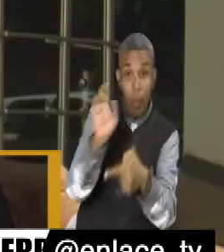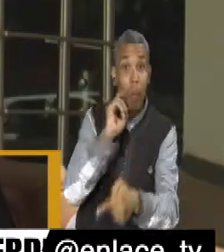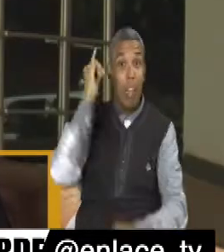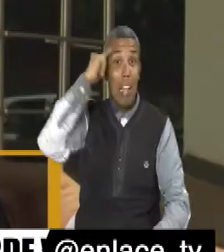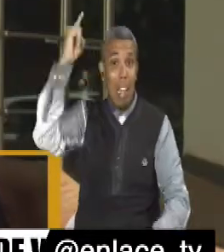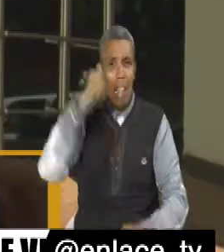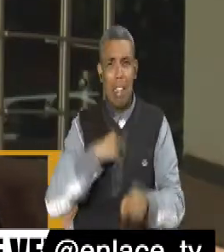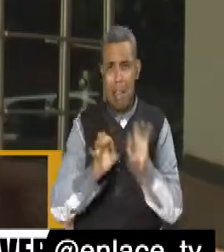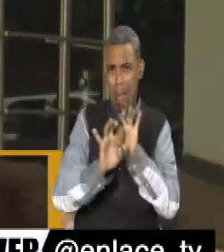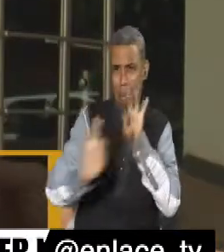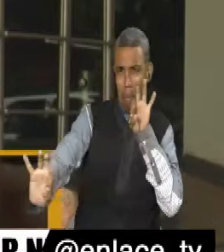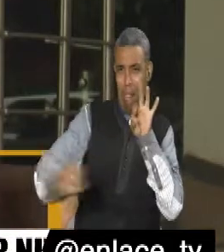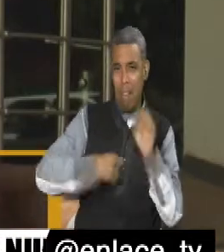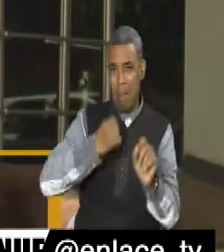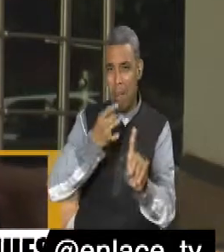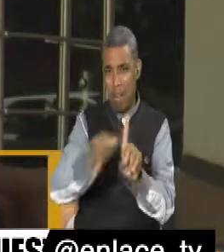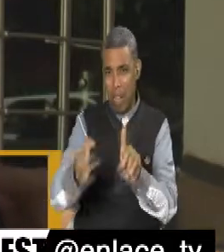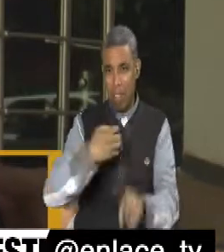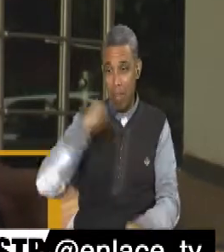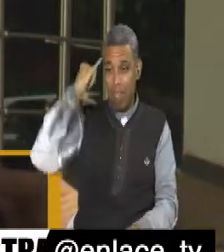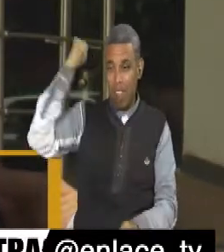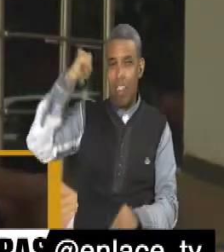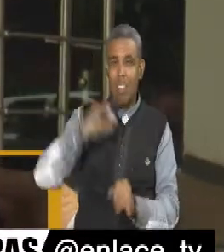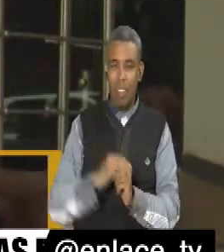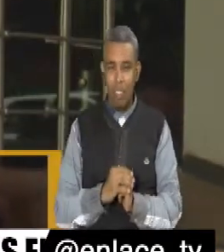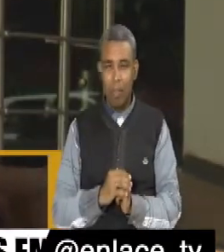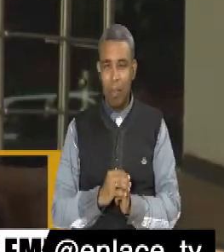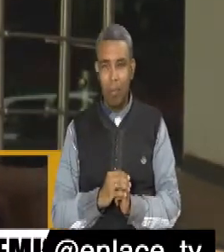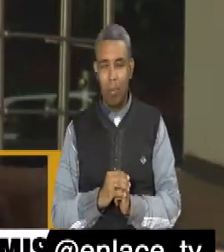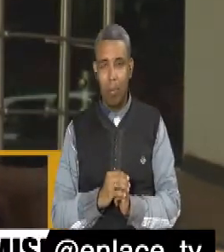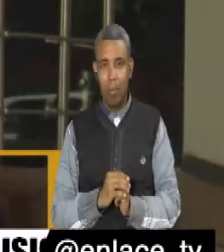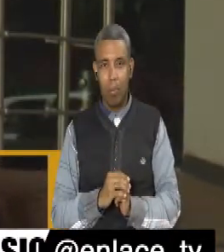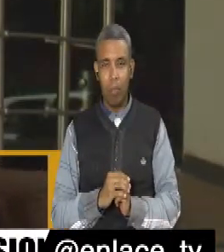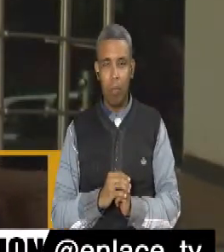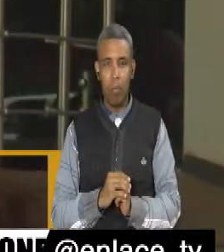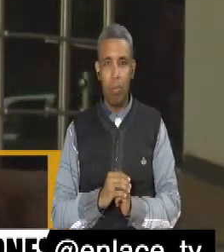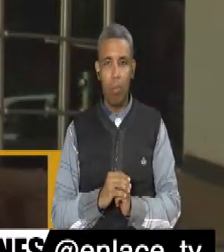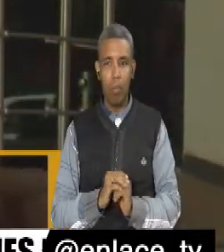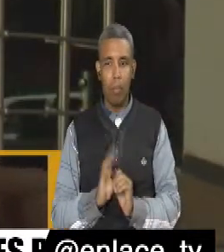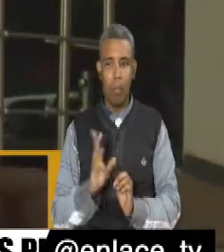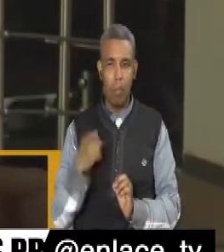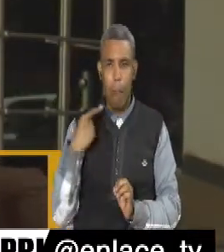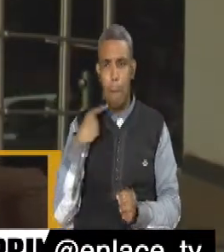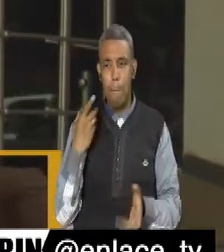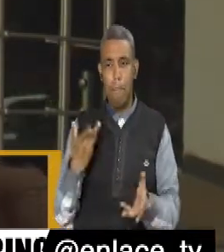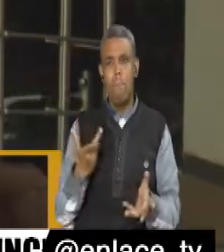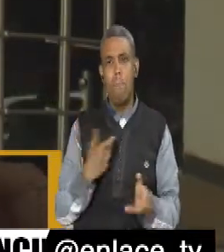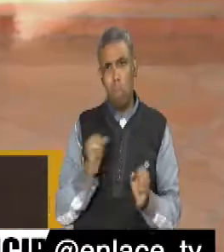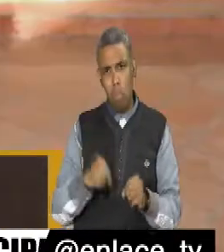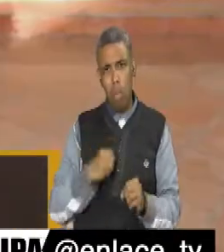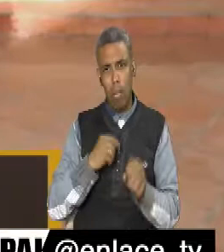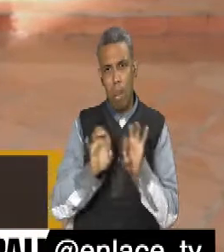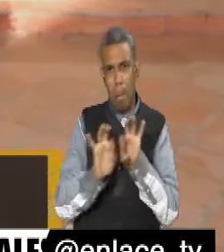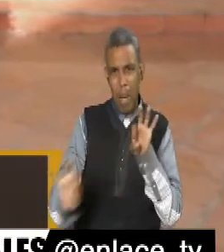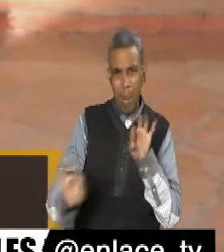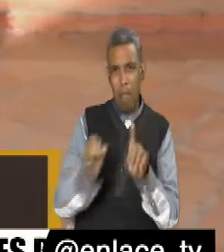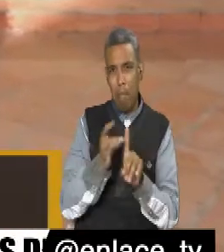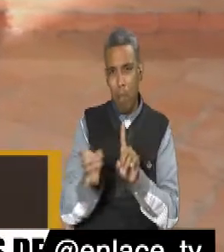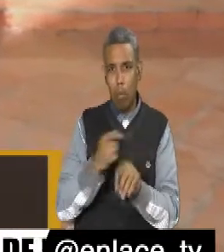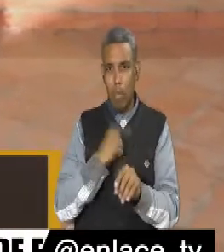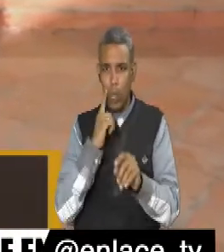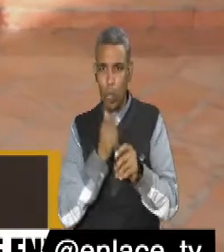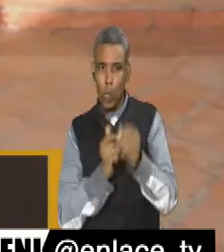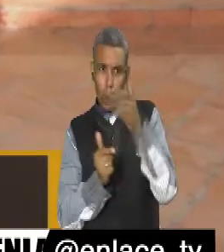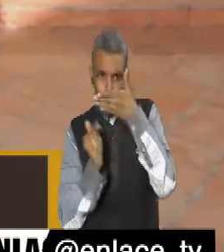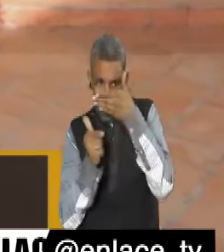varillas, debido a que la parte de repuesto no alcanzaba, entonces hice una combinación en esa parte. Espera que su obra ahora